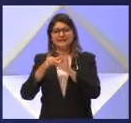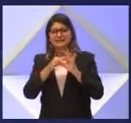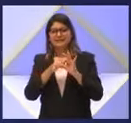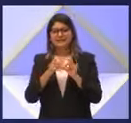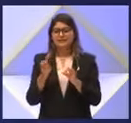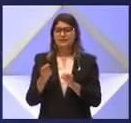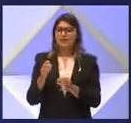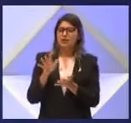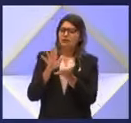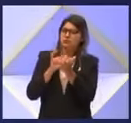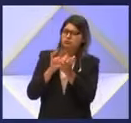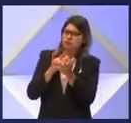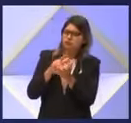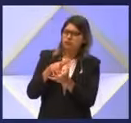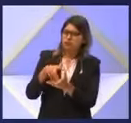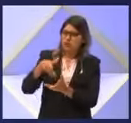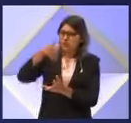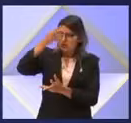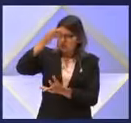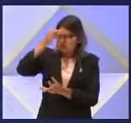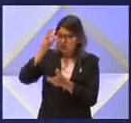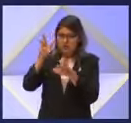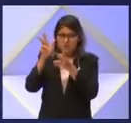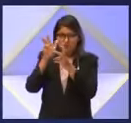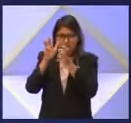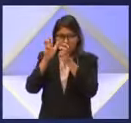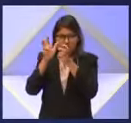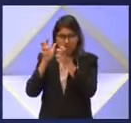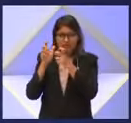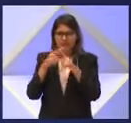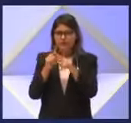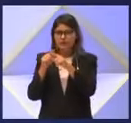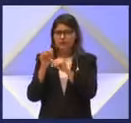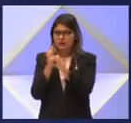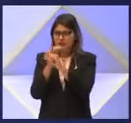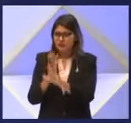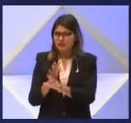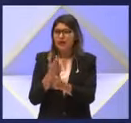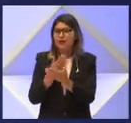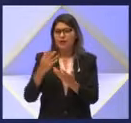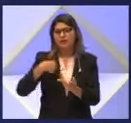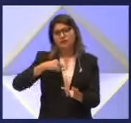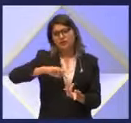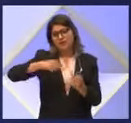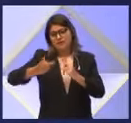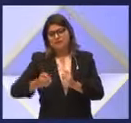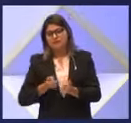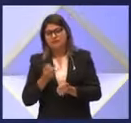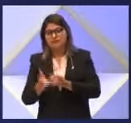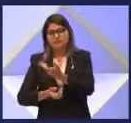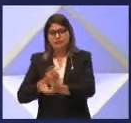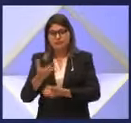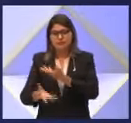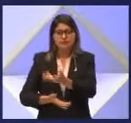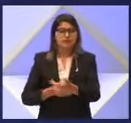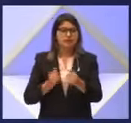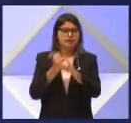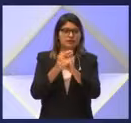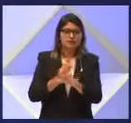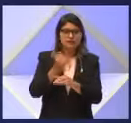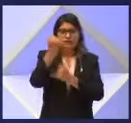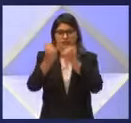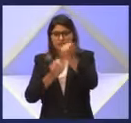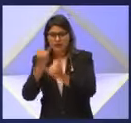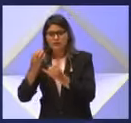pero también generan nuevas ideas dan opiniones expresan sus proyectos y esto pueda convertirse en un desarrollo